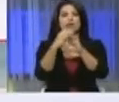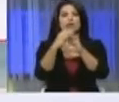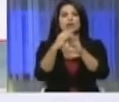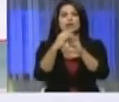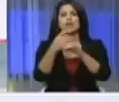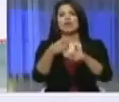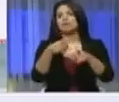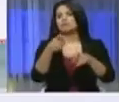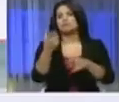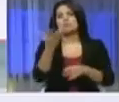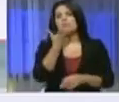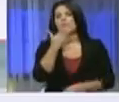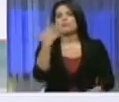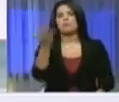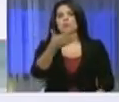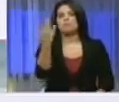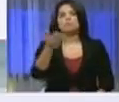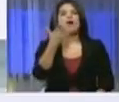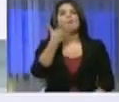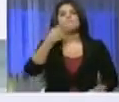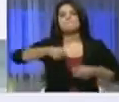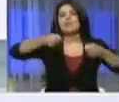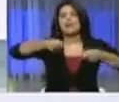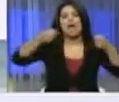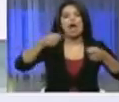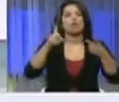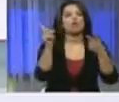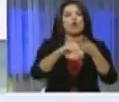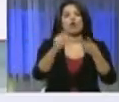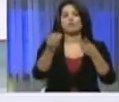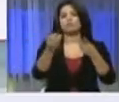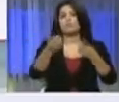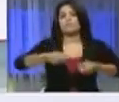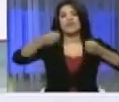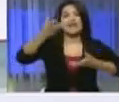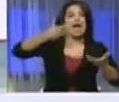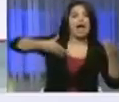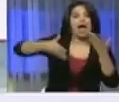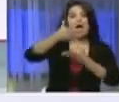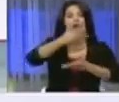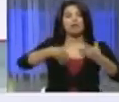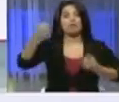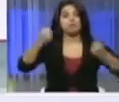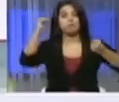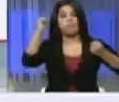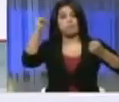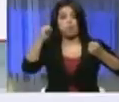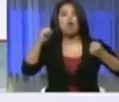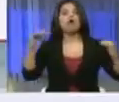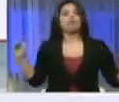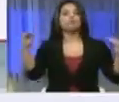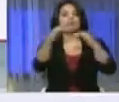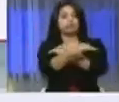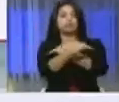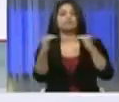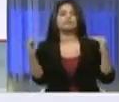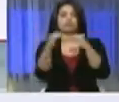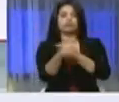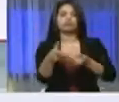que lleva las mercaderías y reactiva el comercio, comercio vivo.